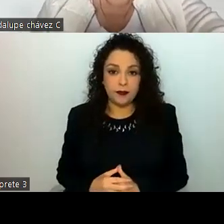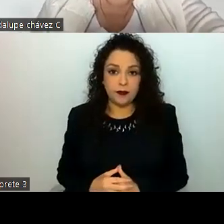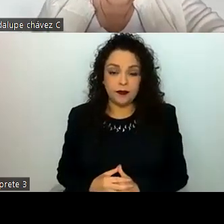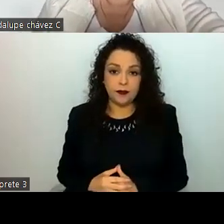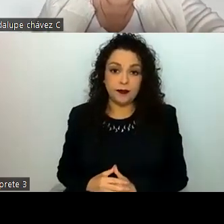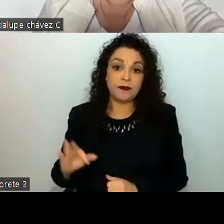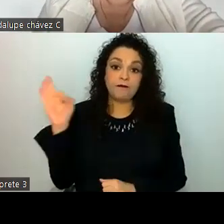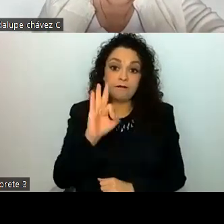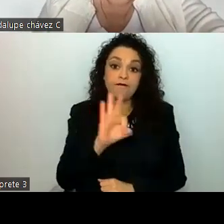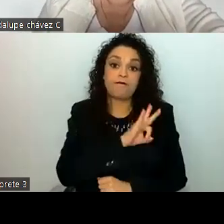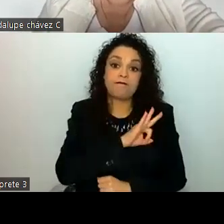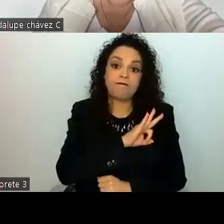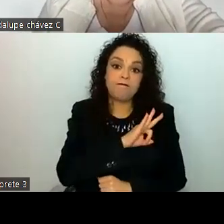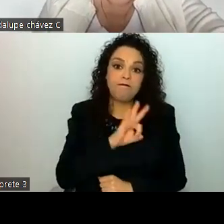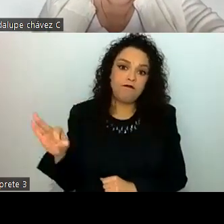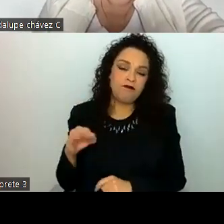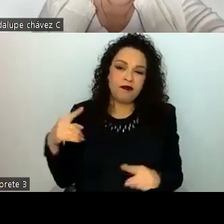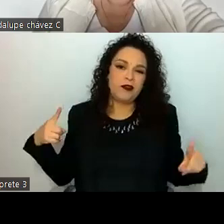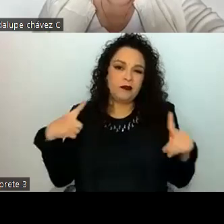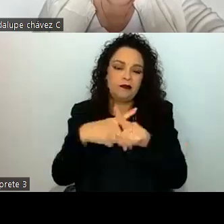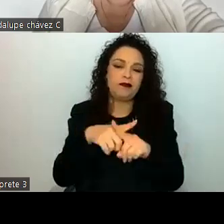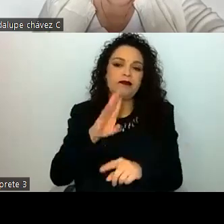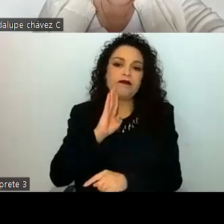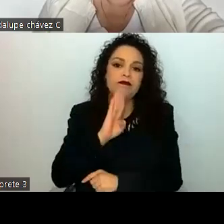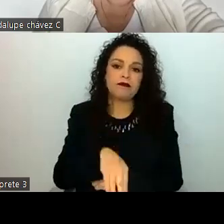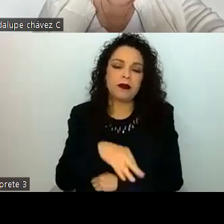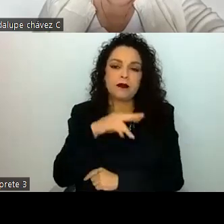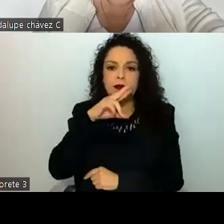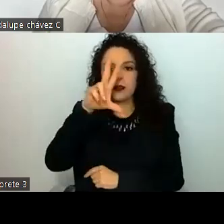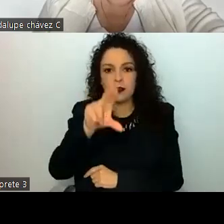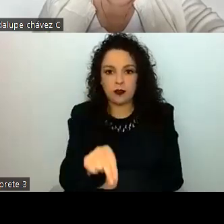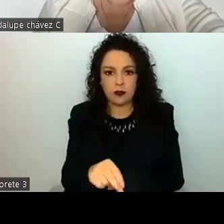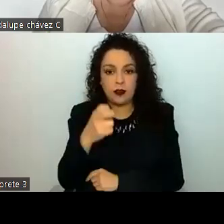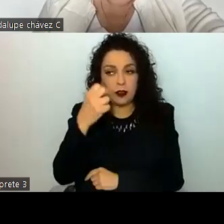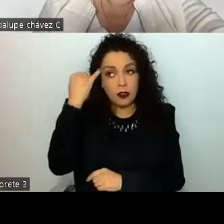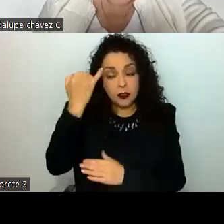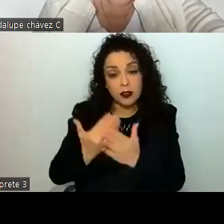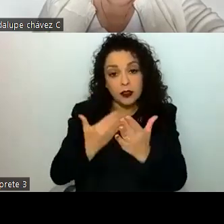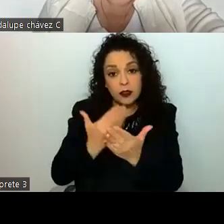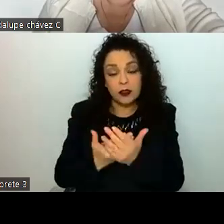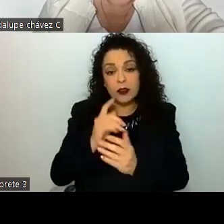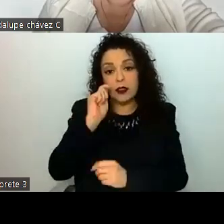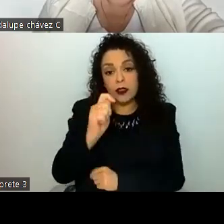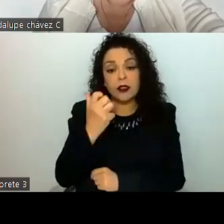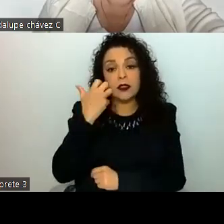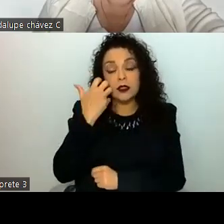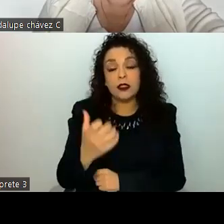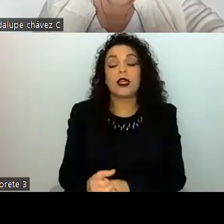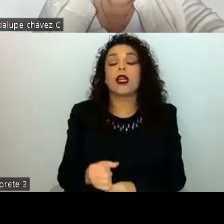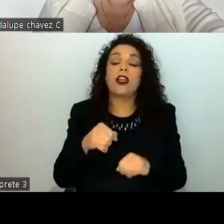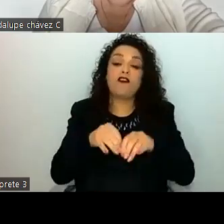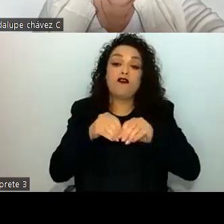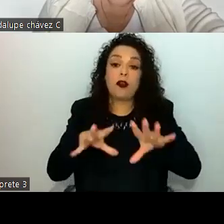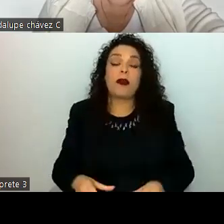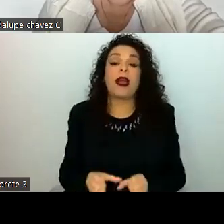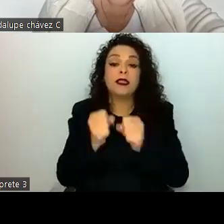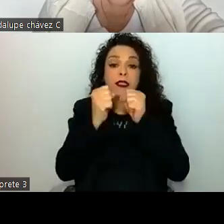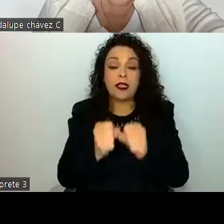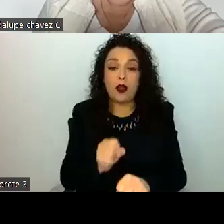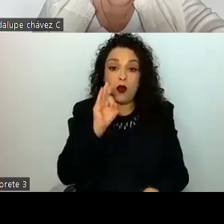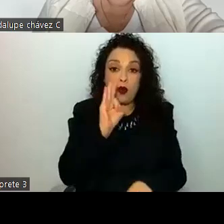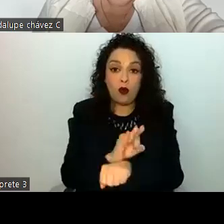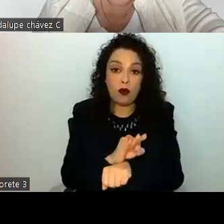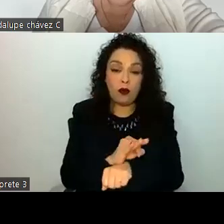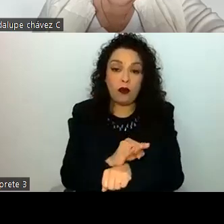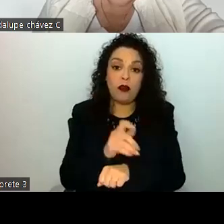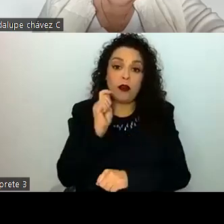posibles antinomias. La iniciativa pretende garantizar la seguridad de la información mediante la previsión de hacer